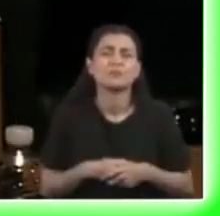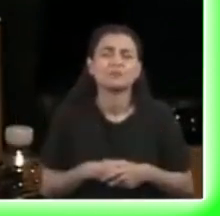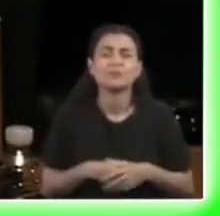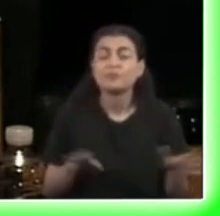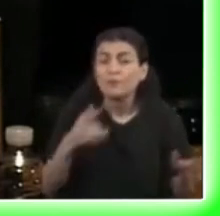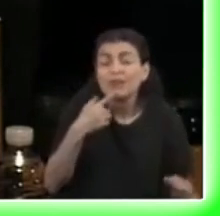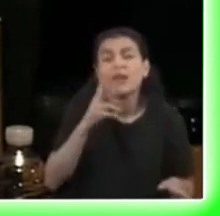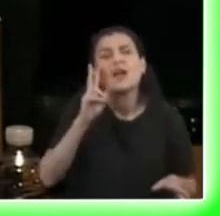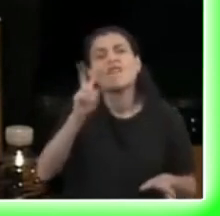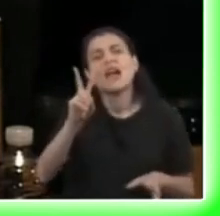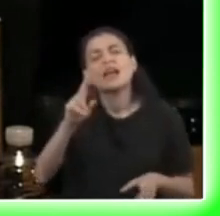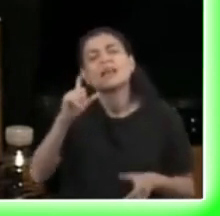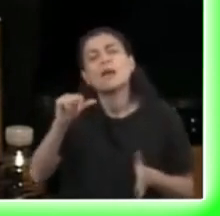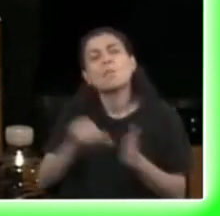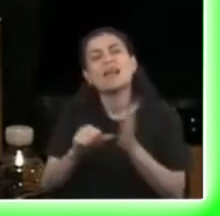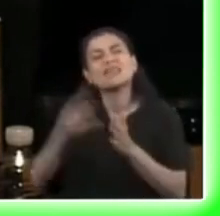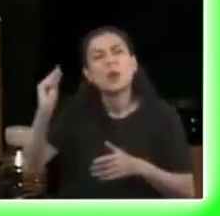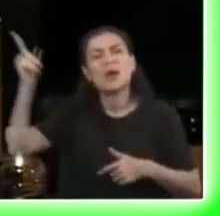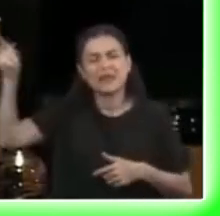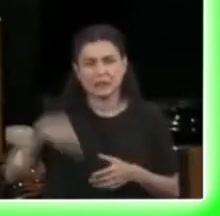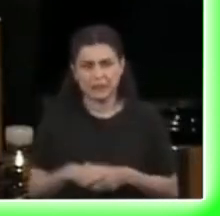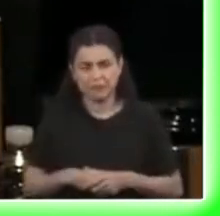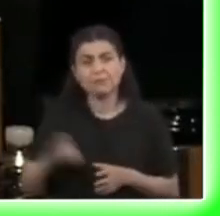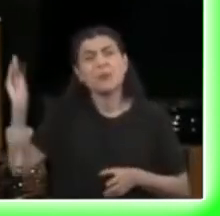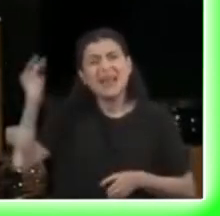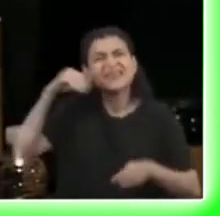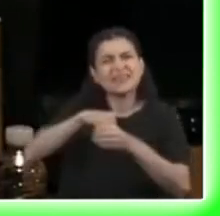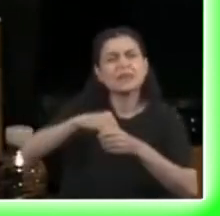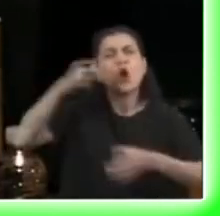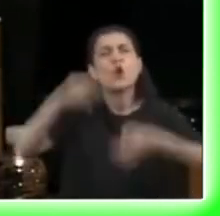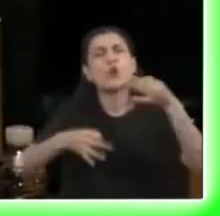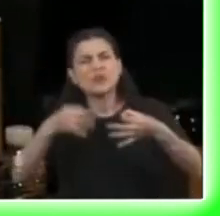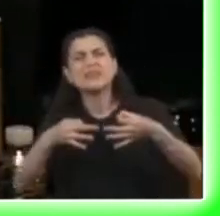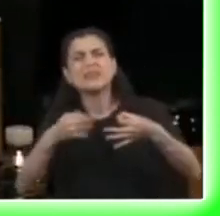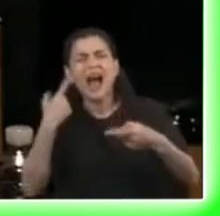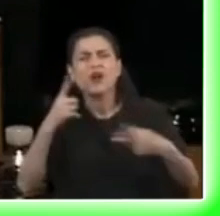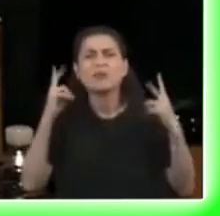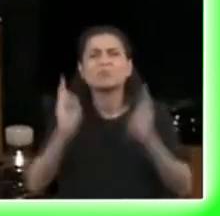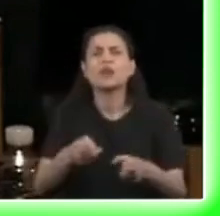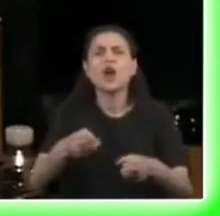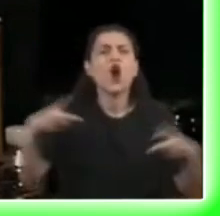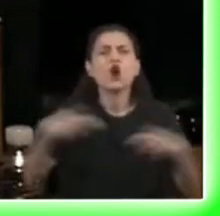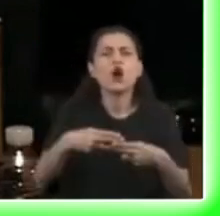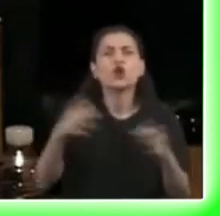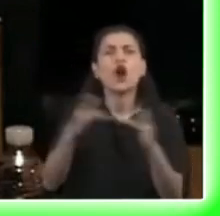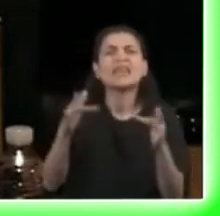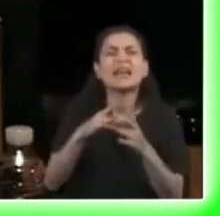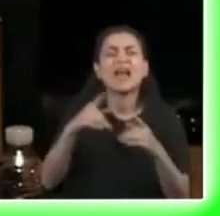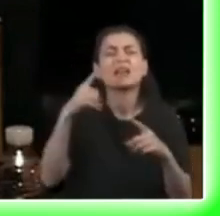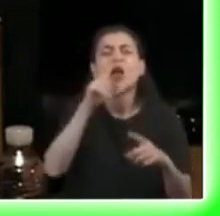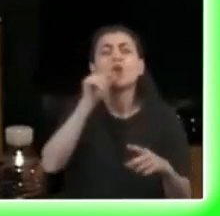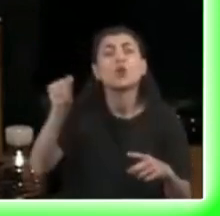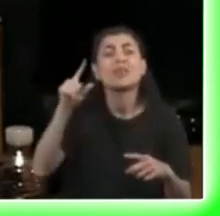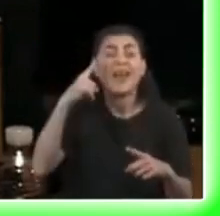donde la justicia adicta al poder petista, ahora mismo está prohibiendo X, que no es otra cosa que la arena pública, donde los